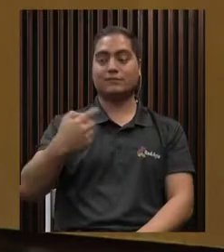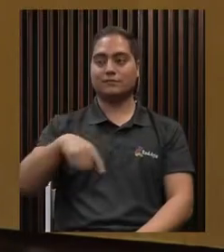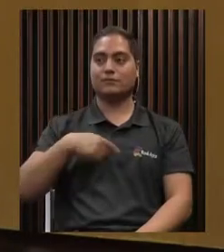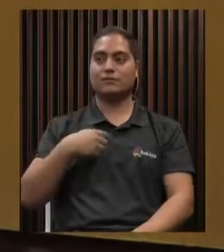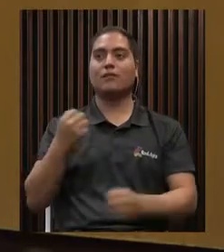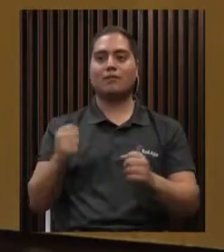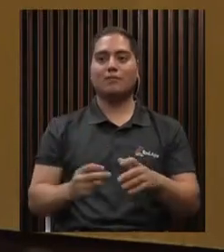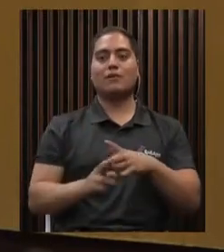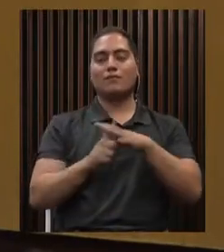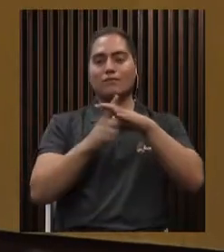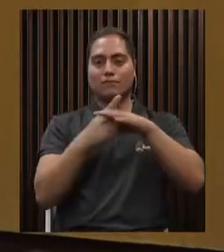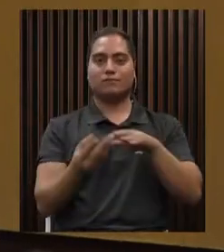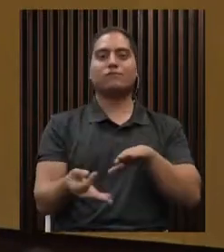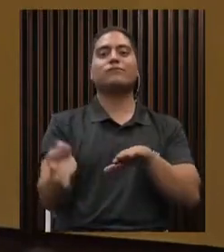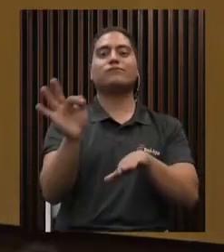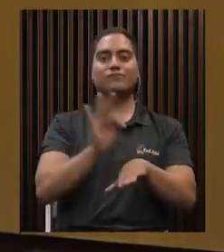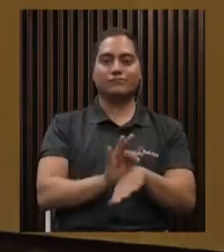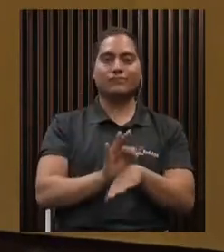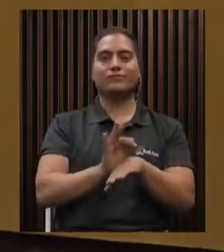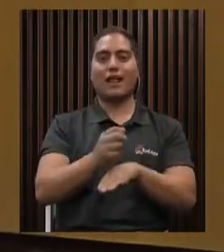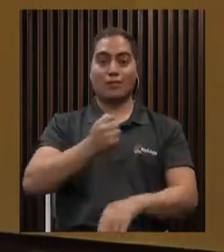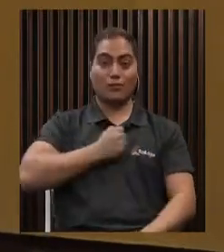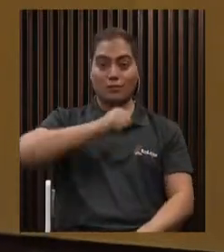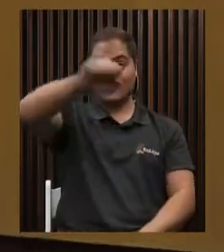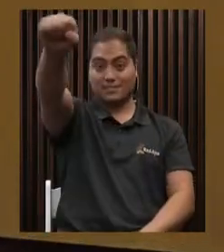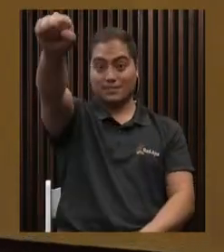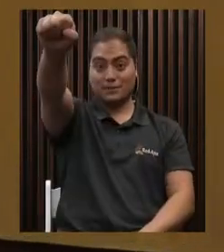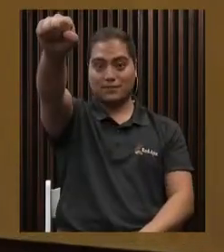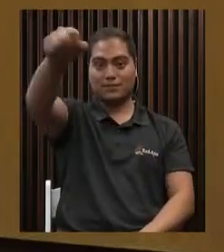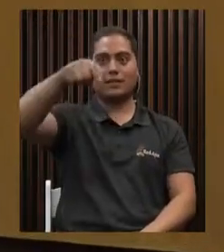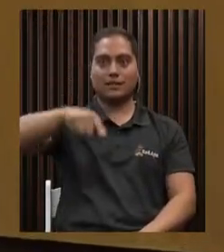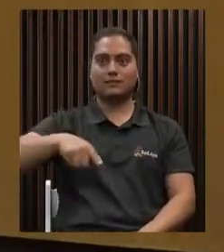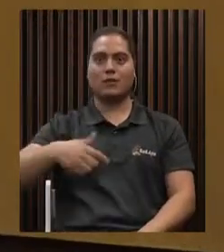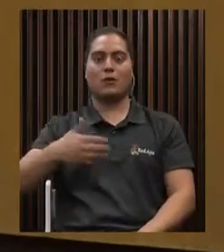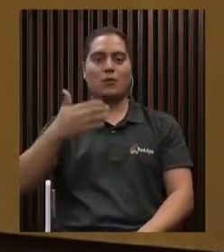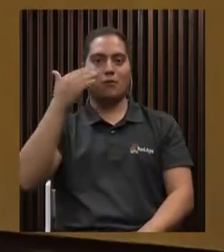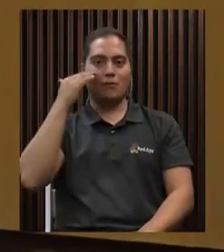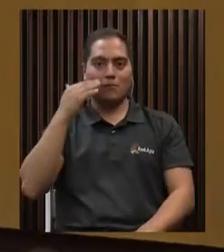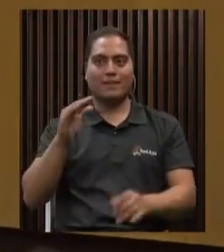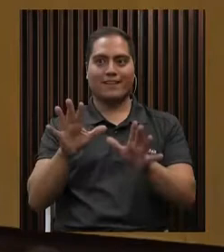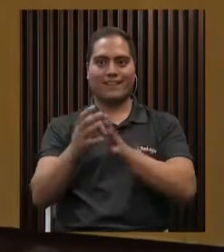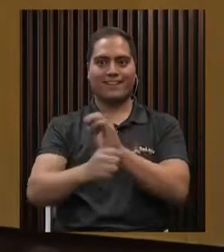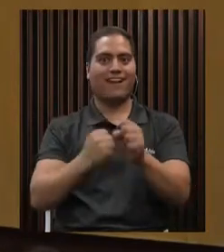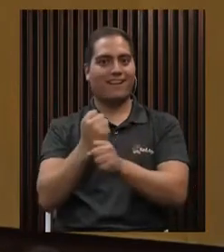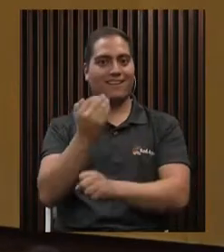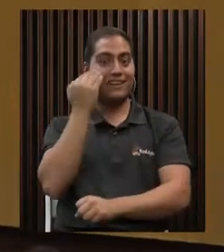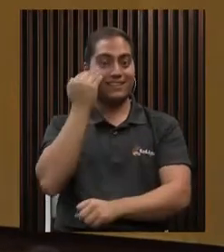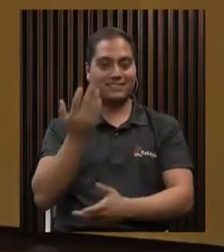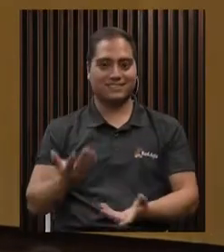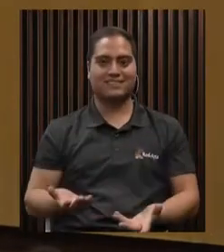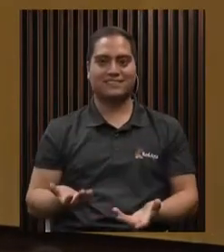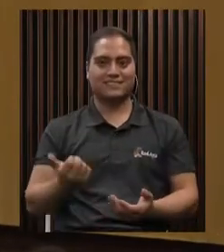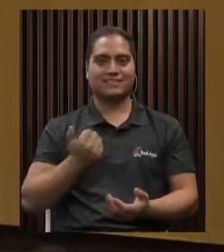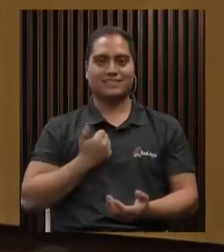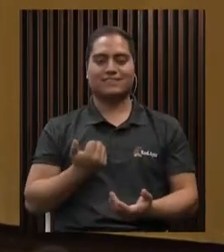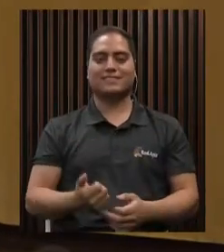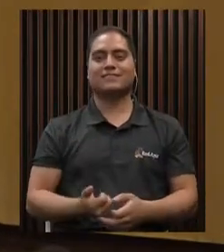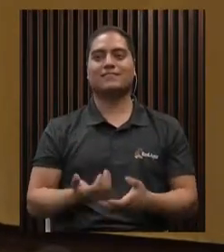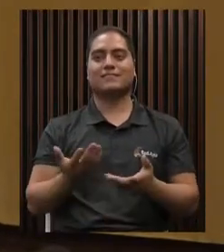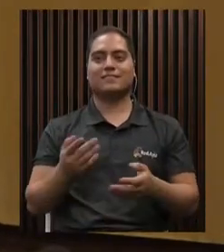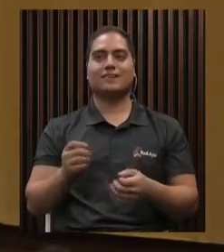Es impactante, ¿cierto? Porque Tourette Hero ya va a cumplir 10 años. Ha pasado un buen tiempo ya y ha pasado muy rápido, una